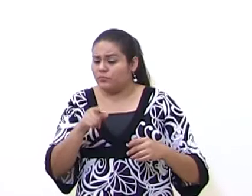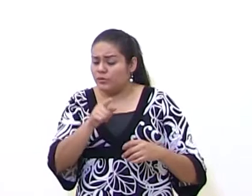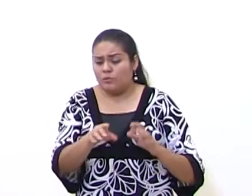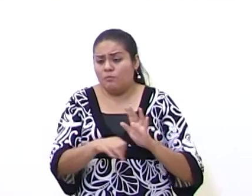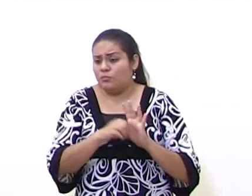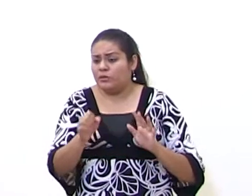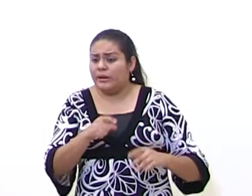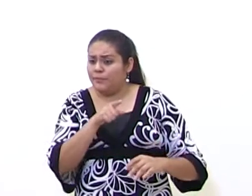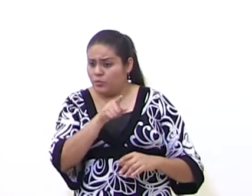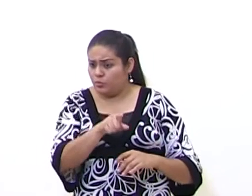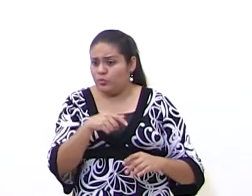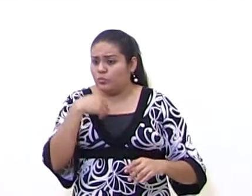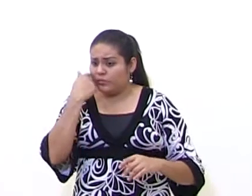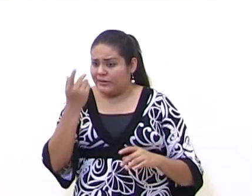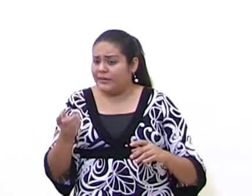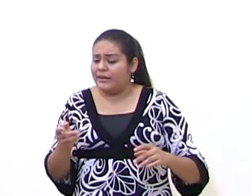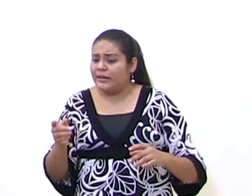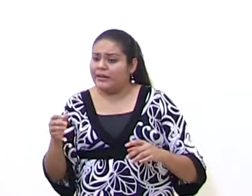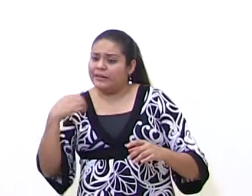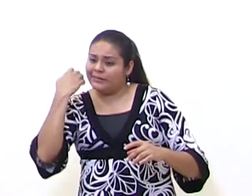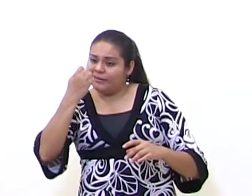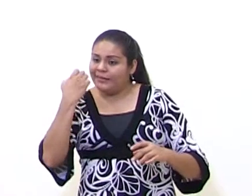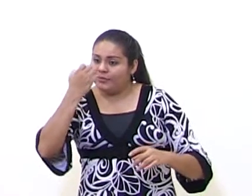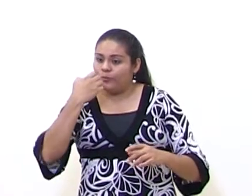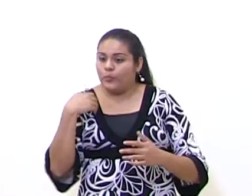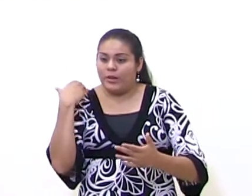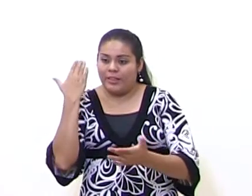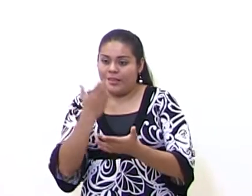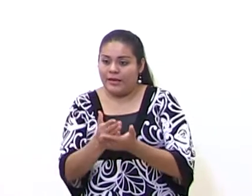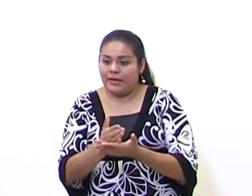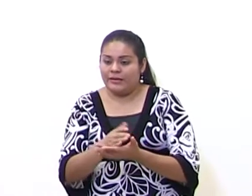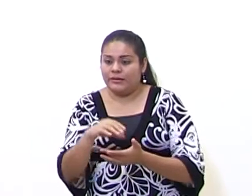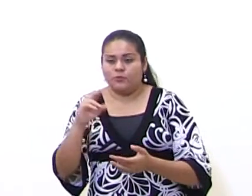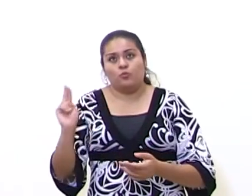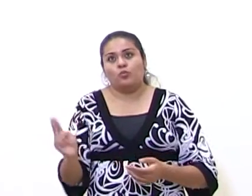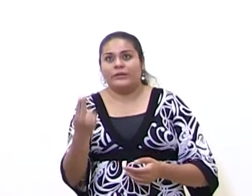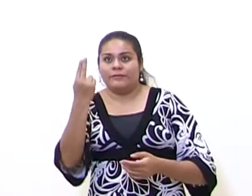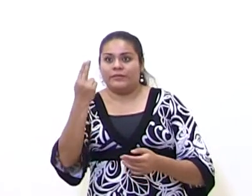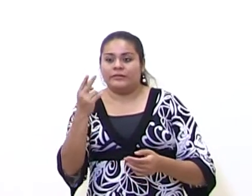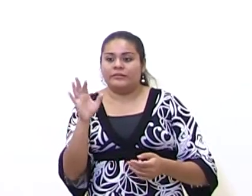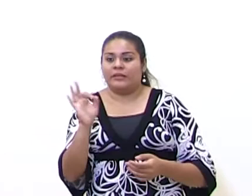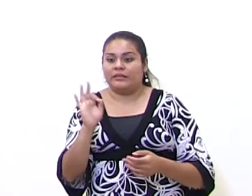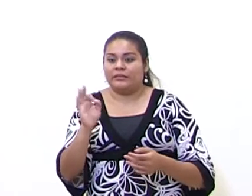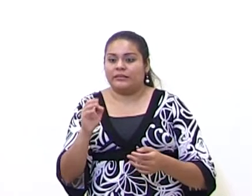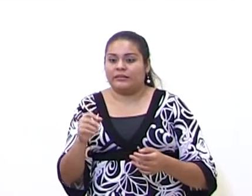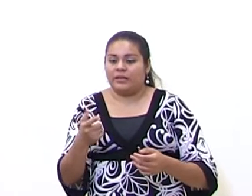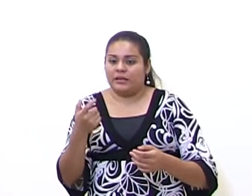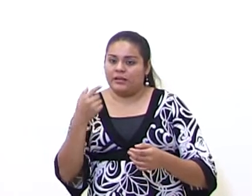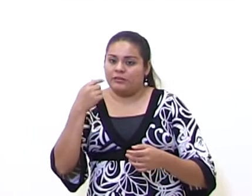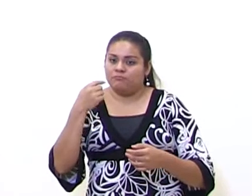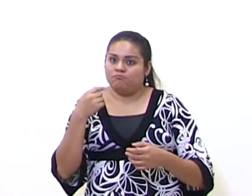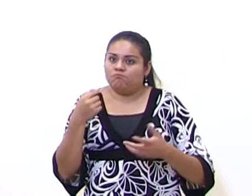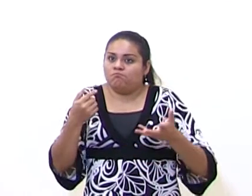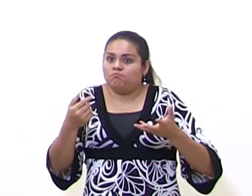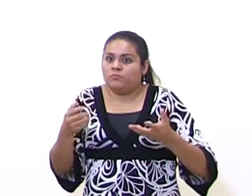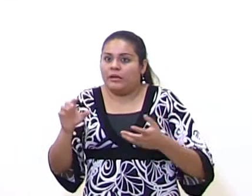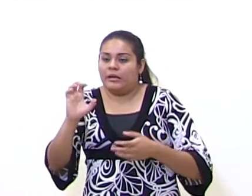pues la licenciatura, pues estarías pensando probablemente estudiar economía, administración,